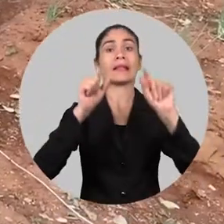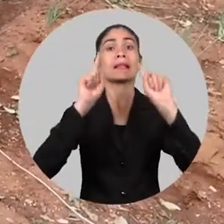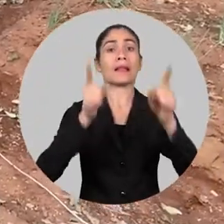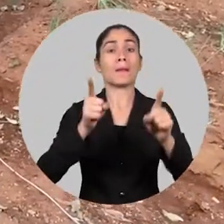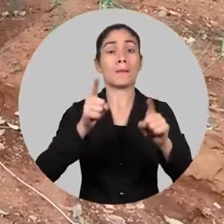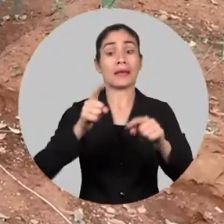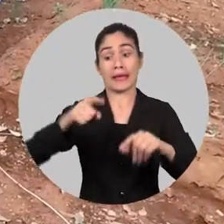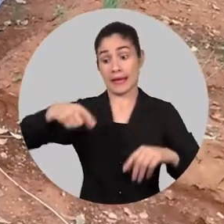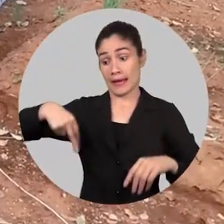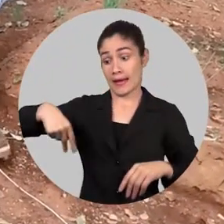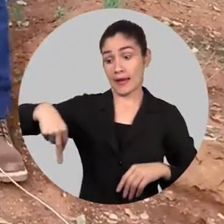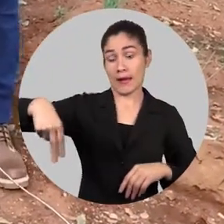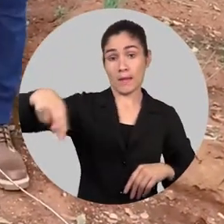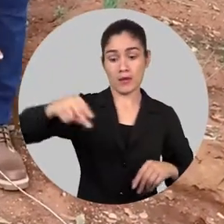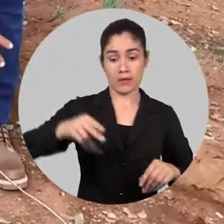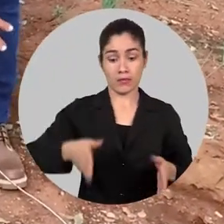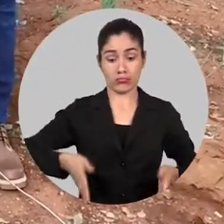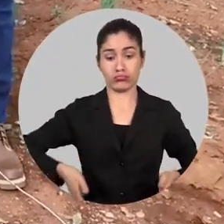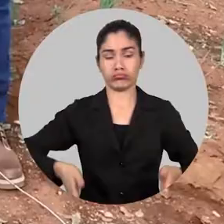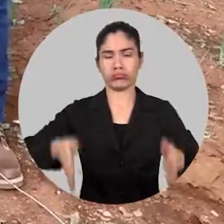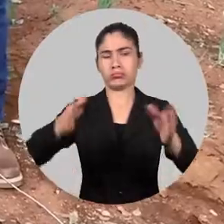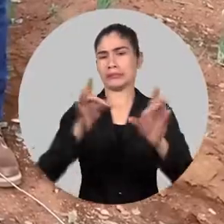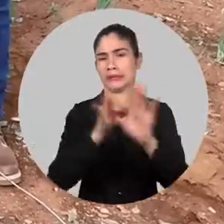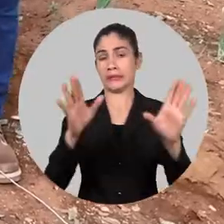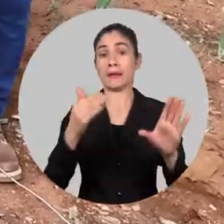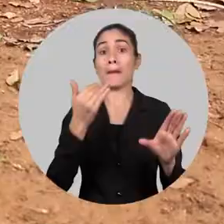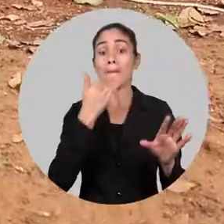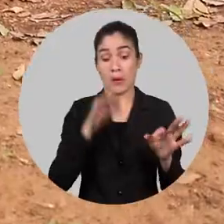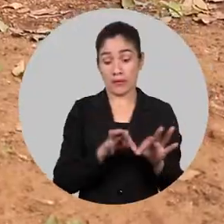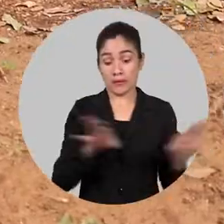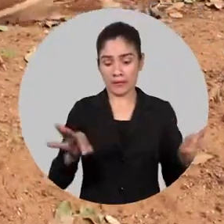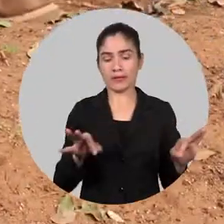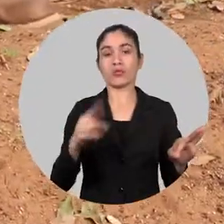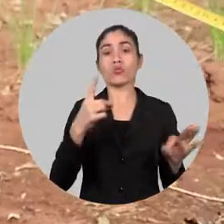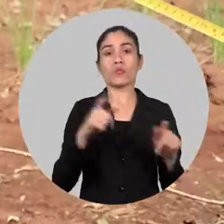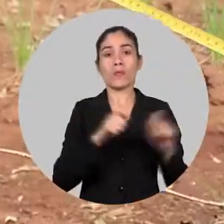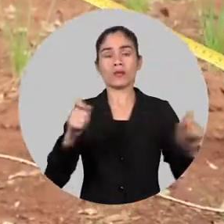de 1 metro donde ya se puede poner la limpieza. ¿No?